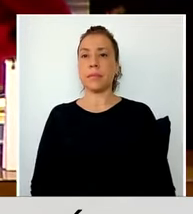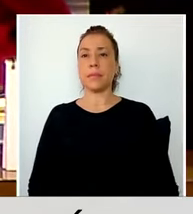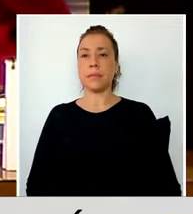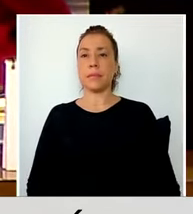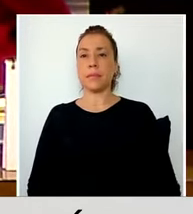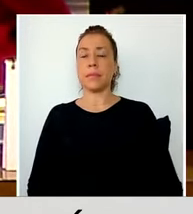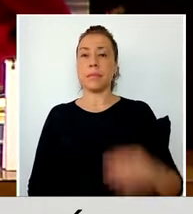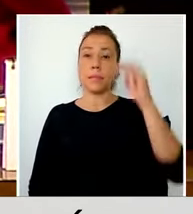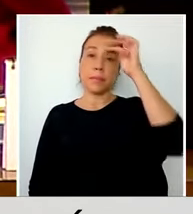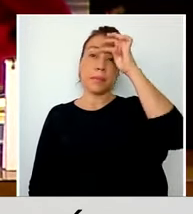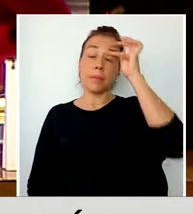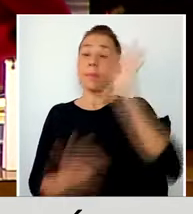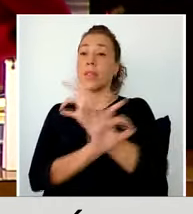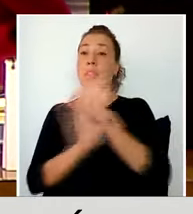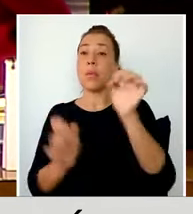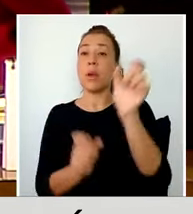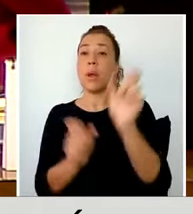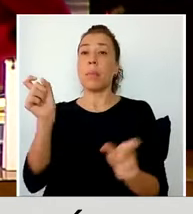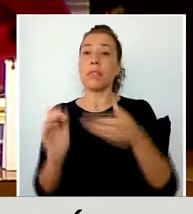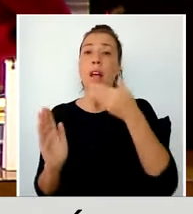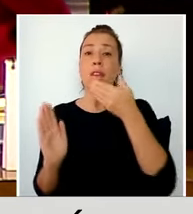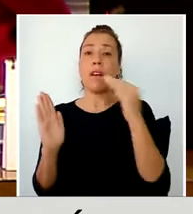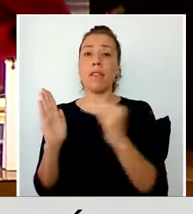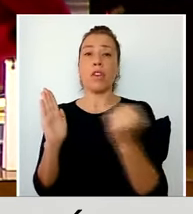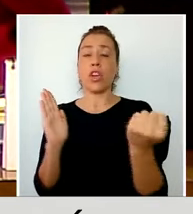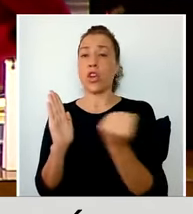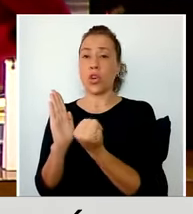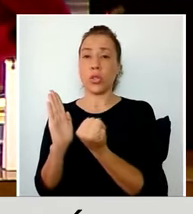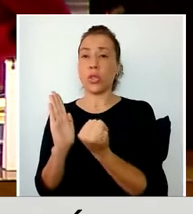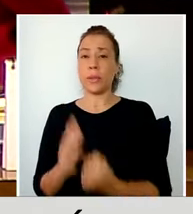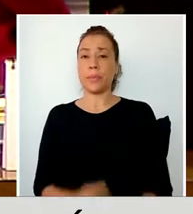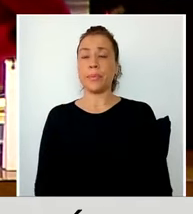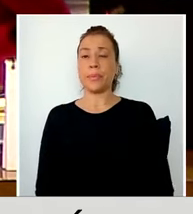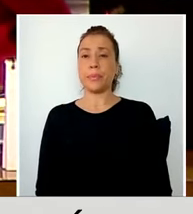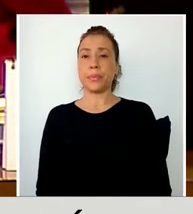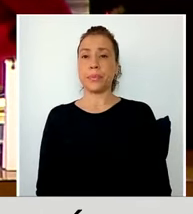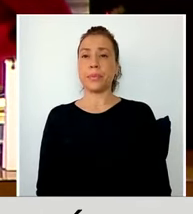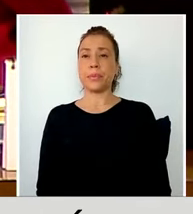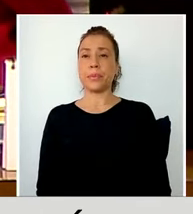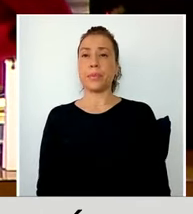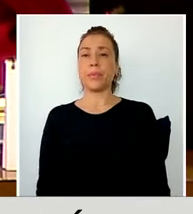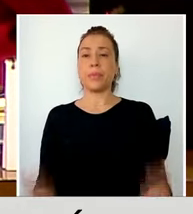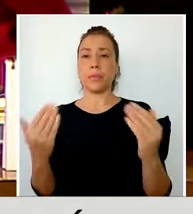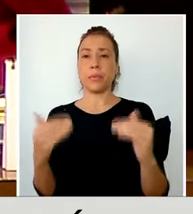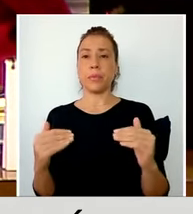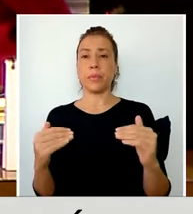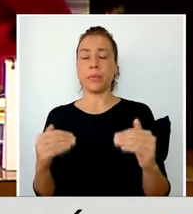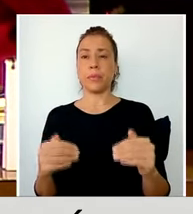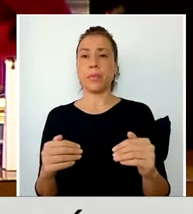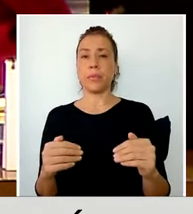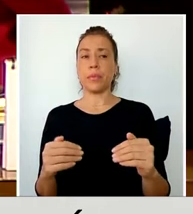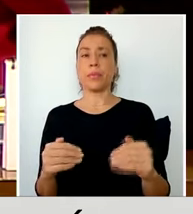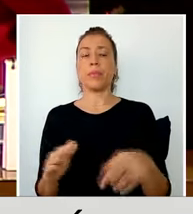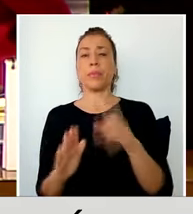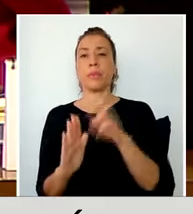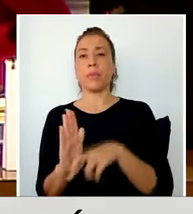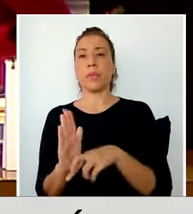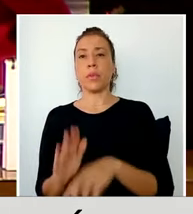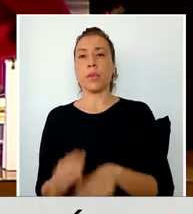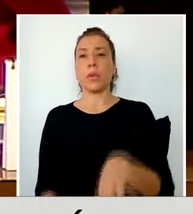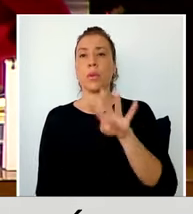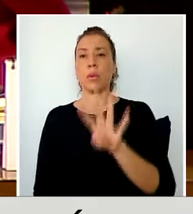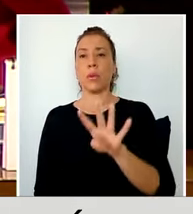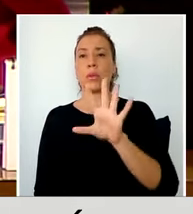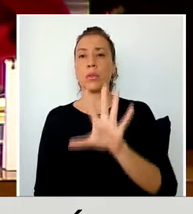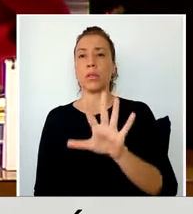no hay inscritos para hablar ni a favor ni en contra corresponde a continuación tratar la resolución número cuatro cincuenta y cinco